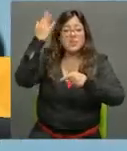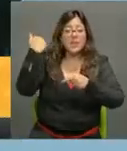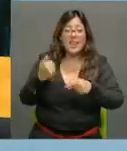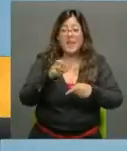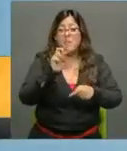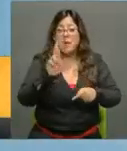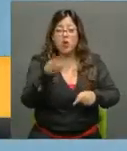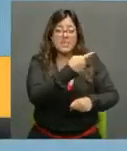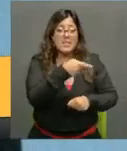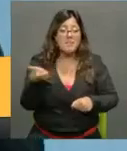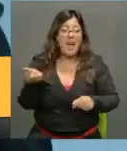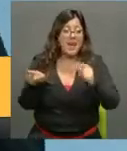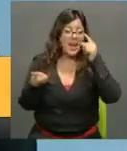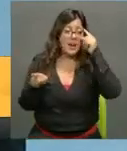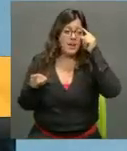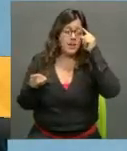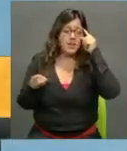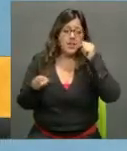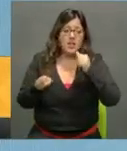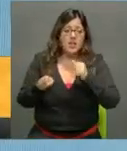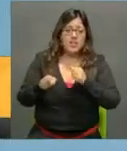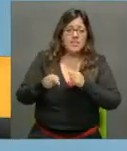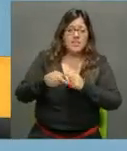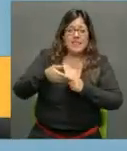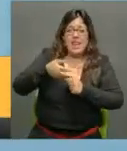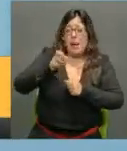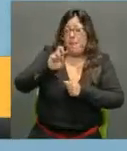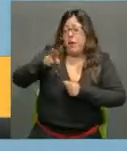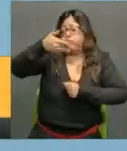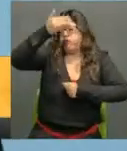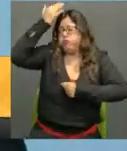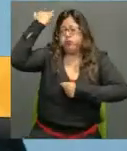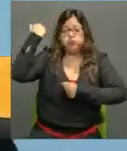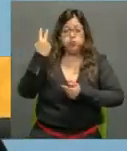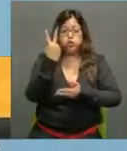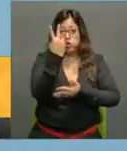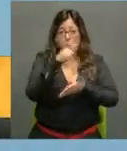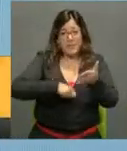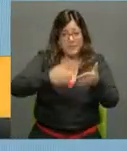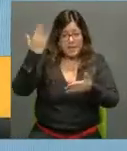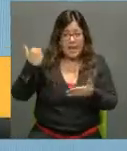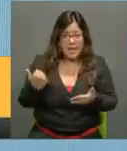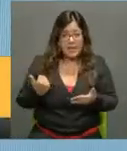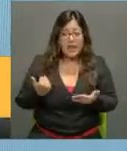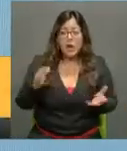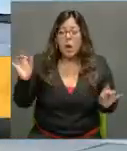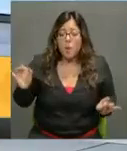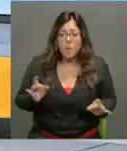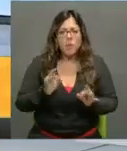semana desde la última peor semana del gobierno, que fue hace como 2 meses, uno podría decir,